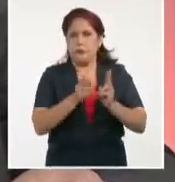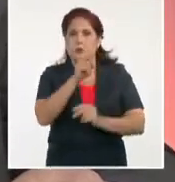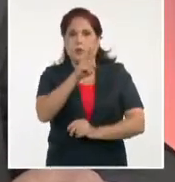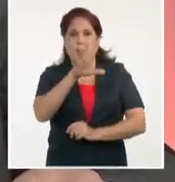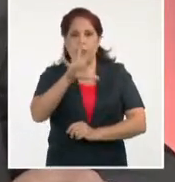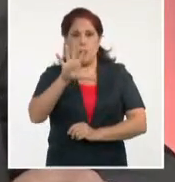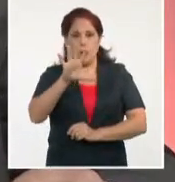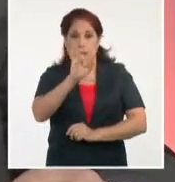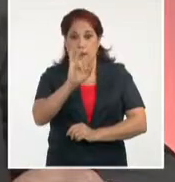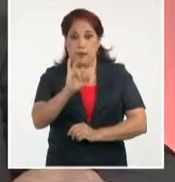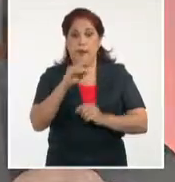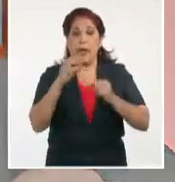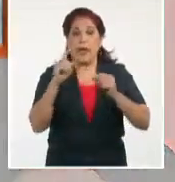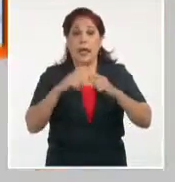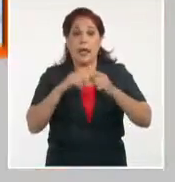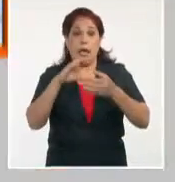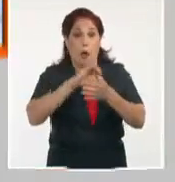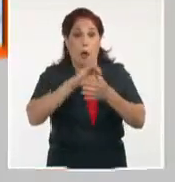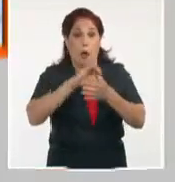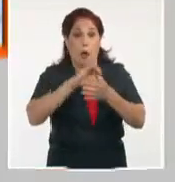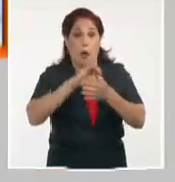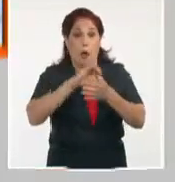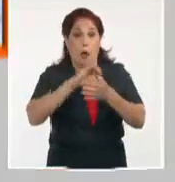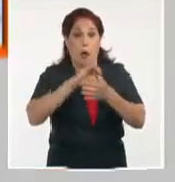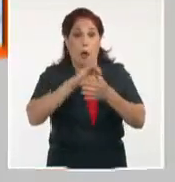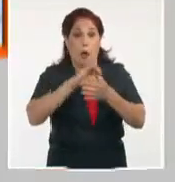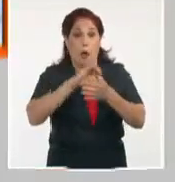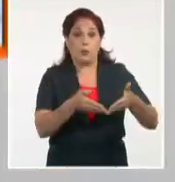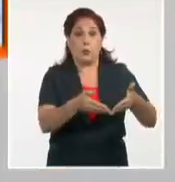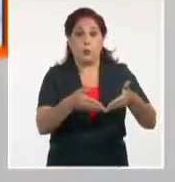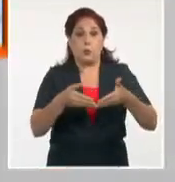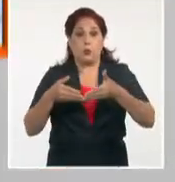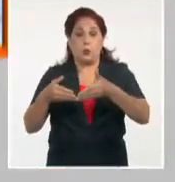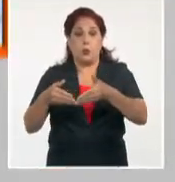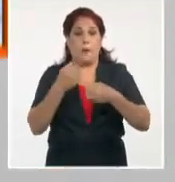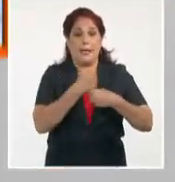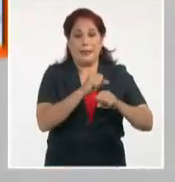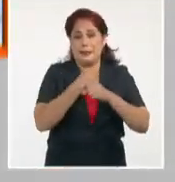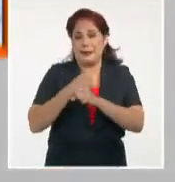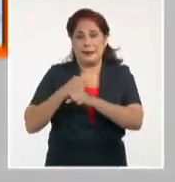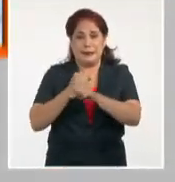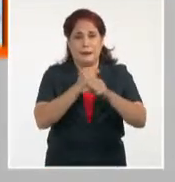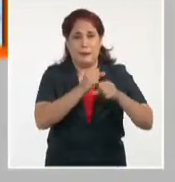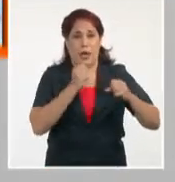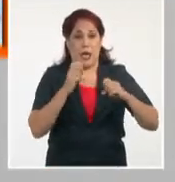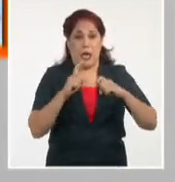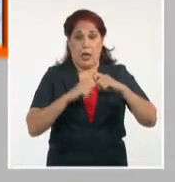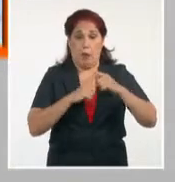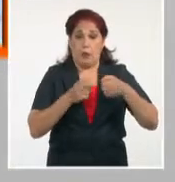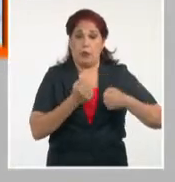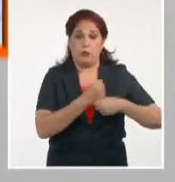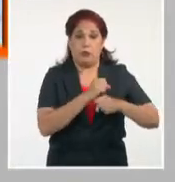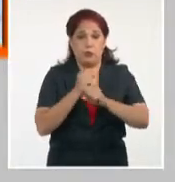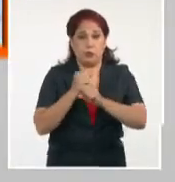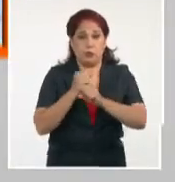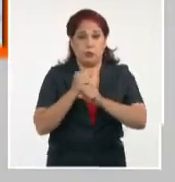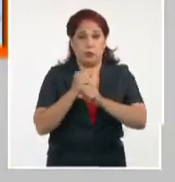226 kilómetros de zanja, río y arroyo. Se ejecutó la limpieza de